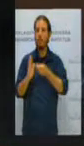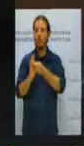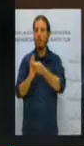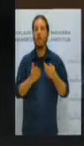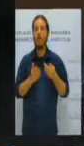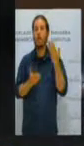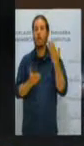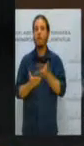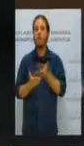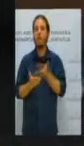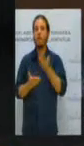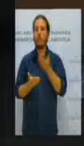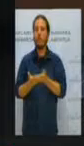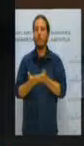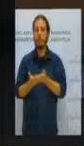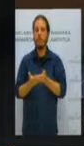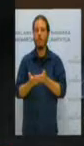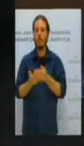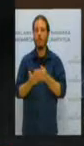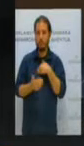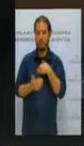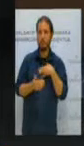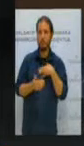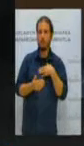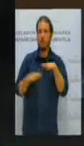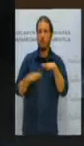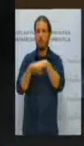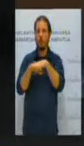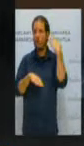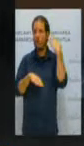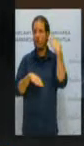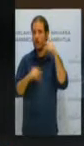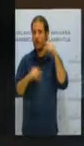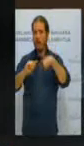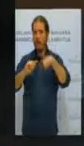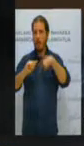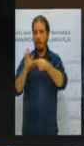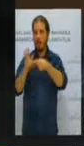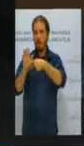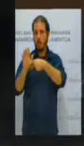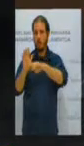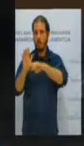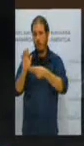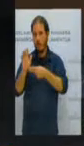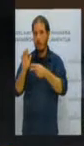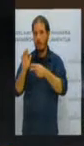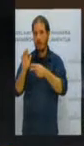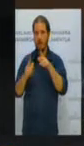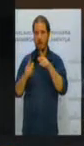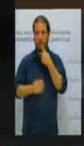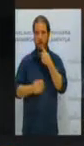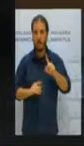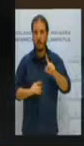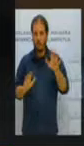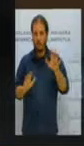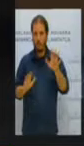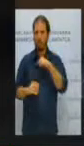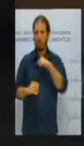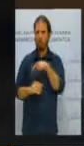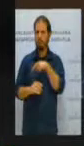por nuestra parte, al Gobierno de Navarra, luego va a venir una enmienda que no voy a desvelar, pero con la que estamos de acuerdo,